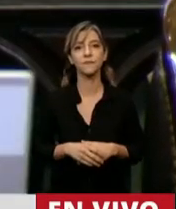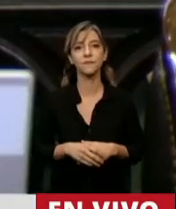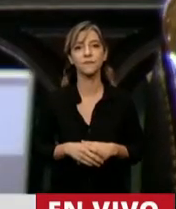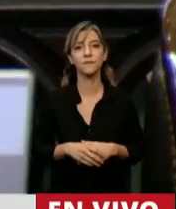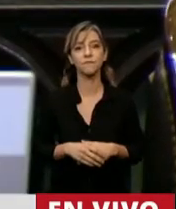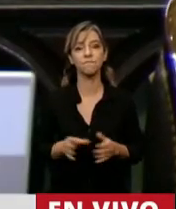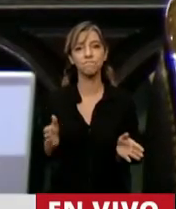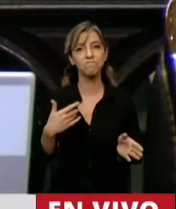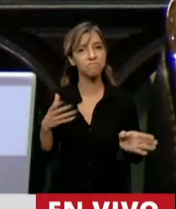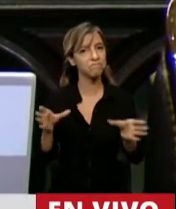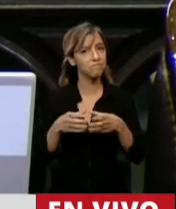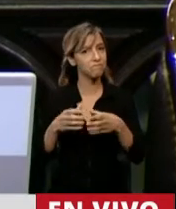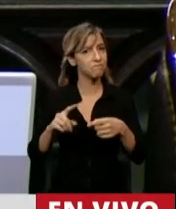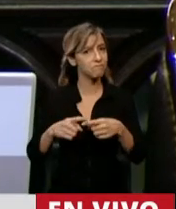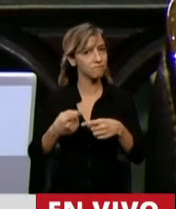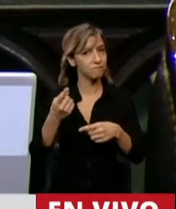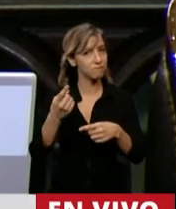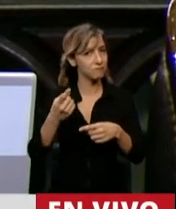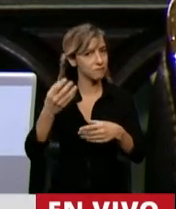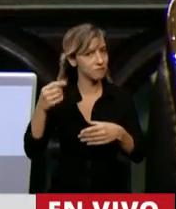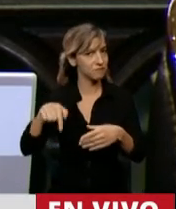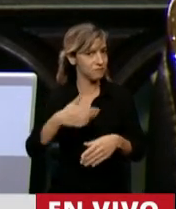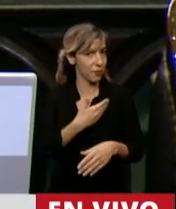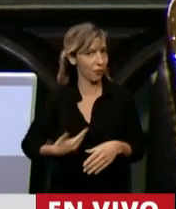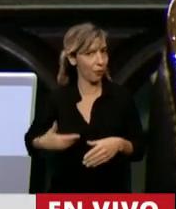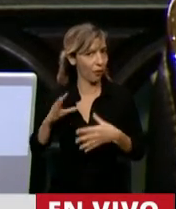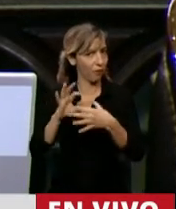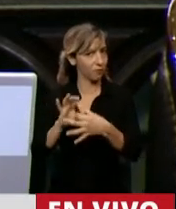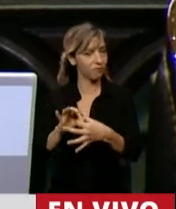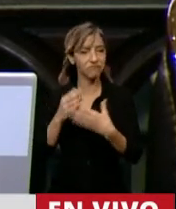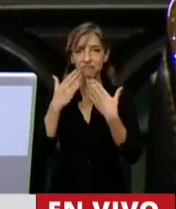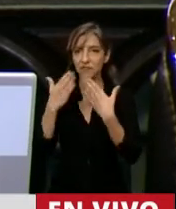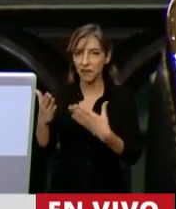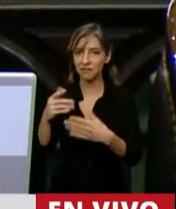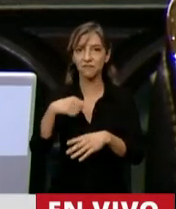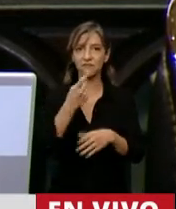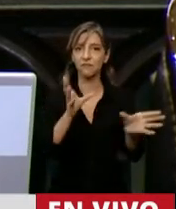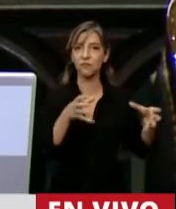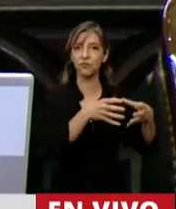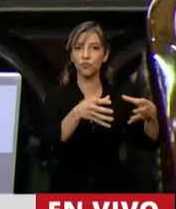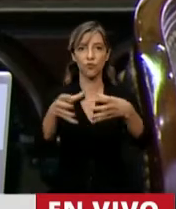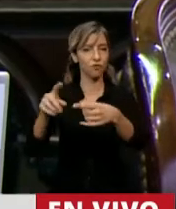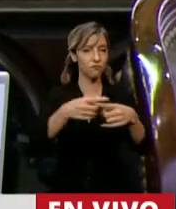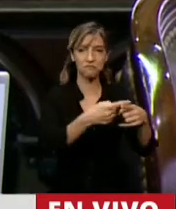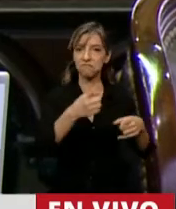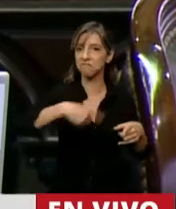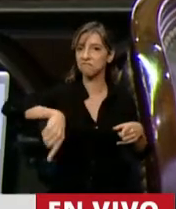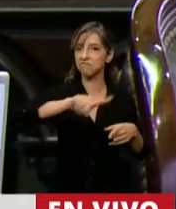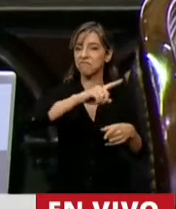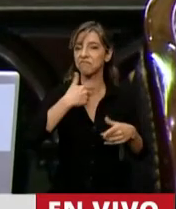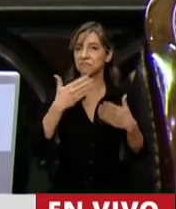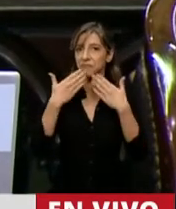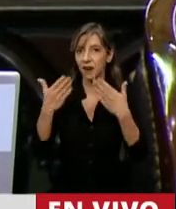tratar en este día y también a los otros bloques que podamos poner rápidamente este